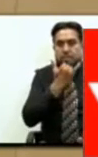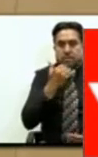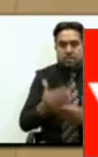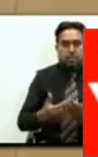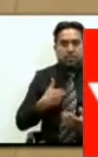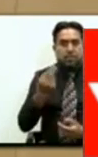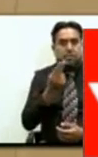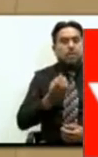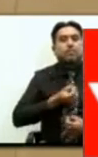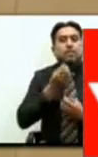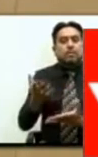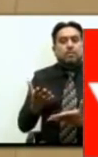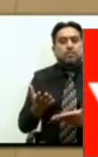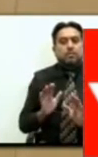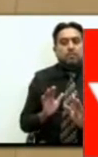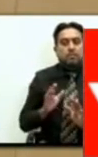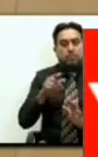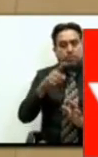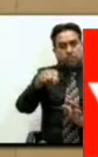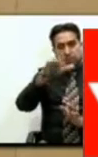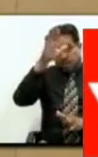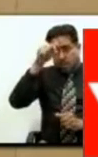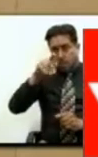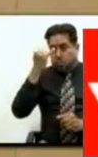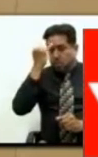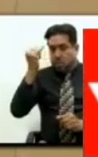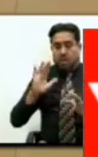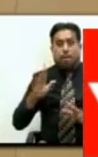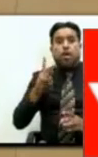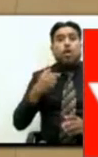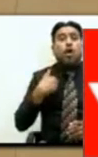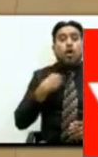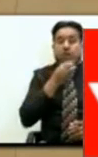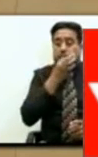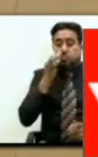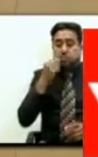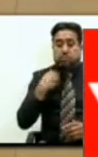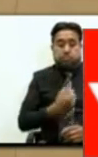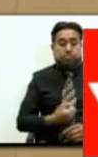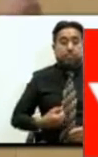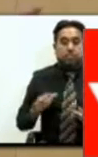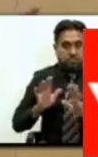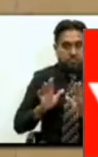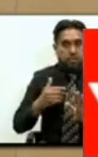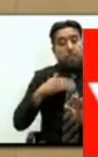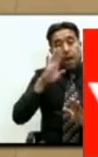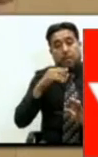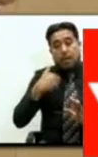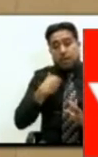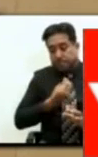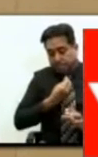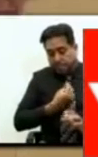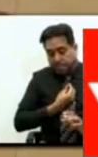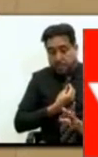expresarme propuestas de acuerdo en una idea eso no quiere decir que me tenga que callar o que tenga que dejar de decir lo que